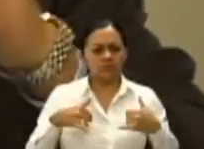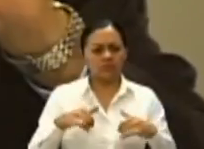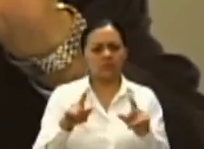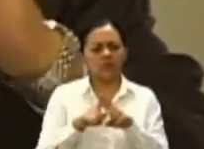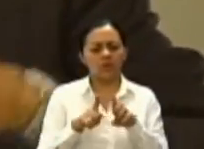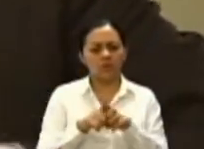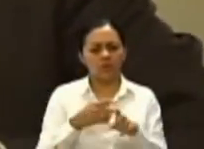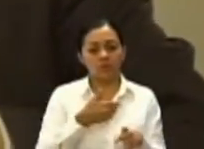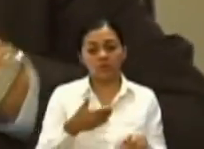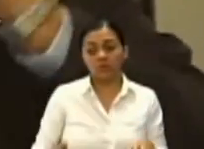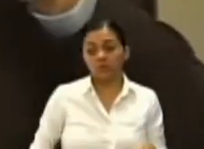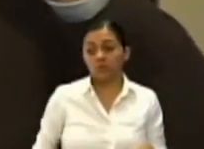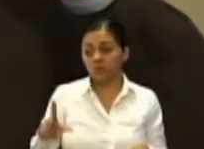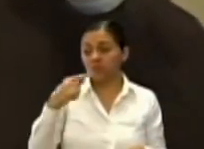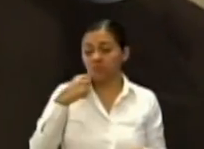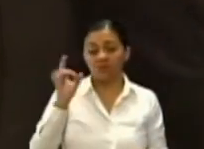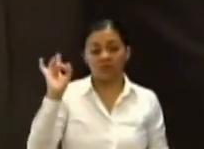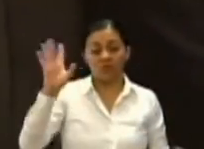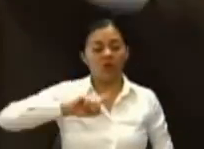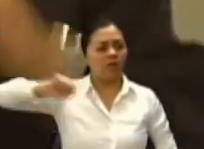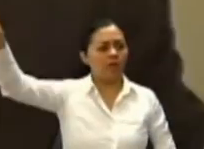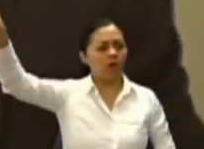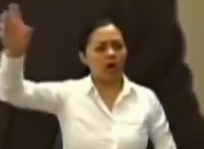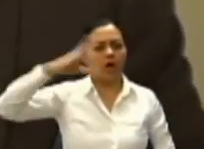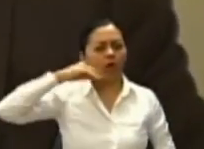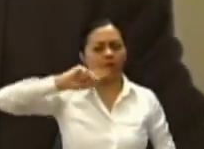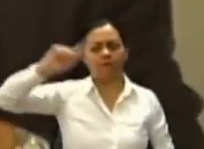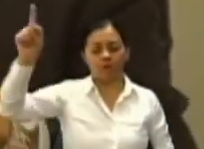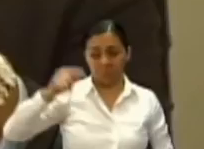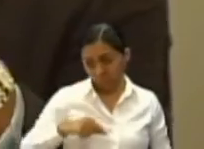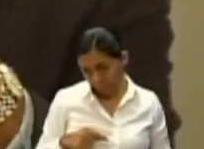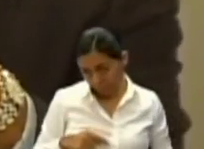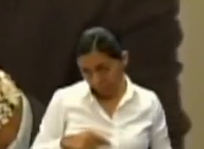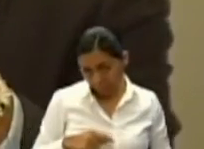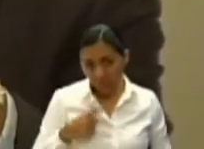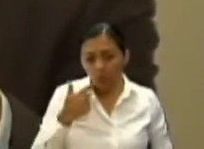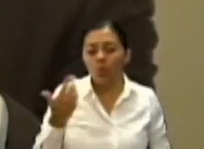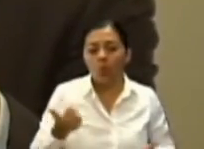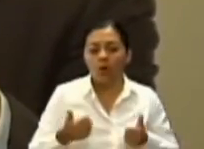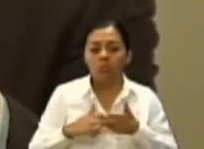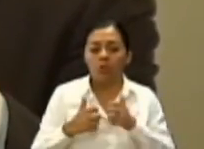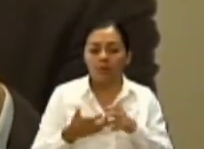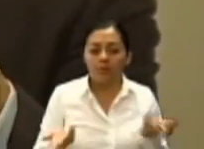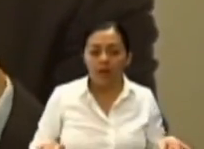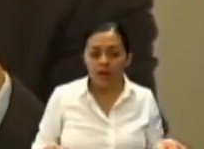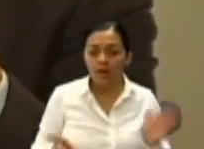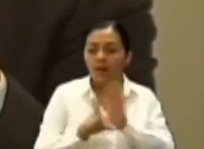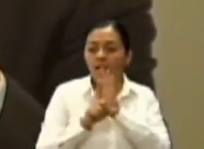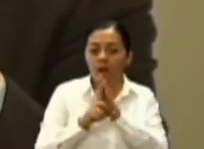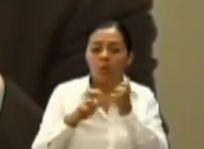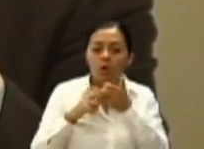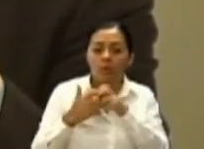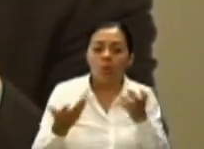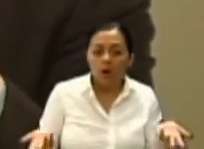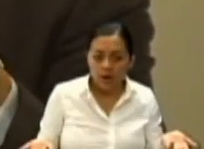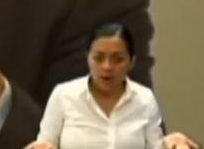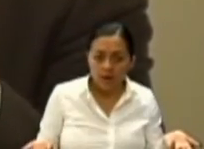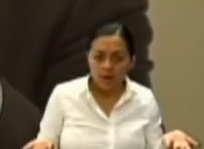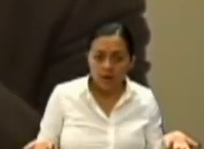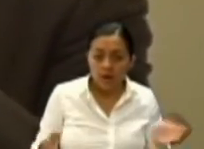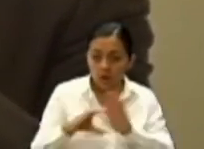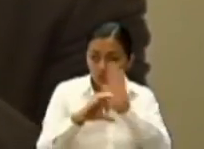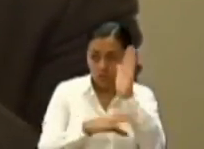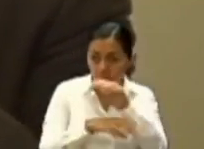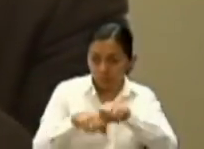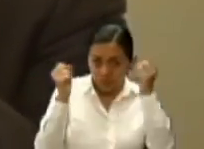como el presidente no les cae bien fuera correa fuera y que se vaya el presidente no hay un motivo constitucional legal no hay legitimidad tenemos